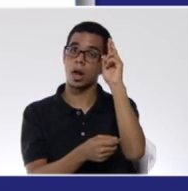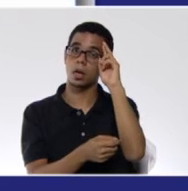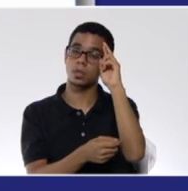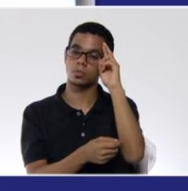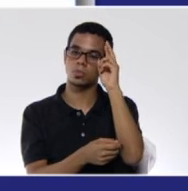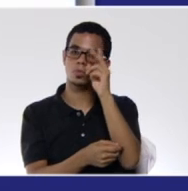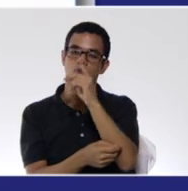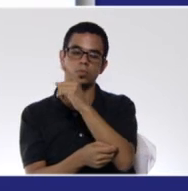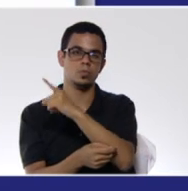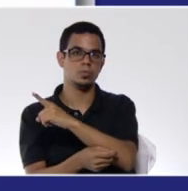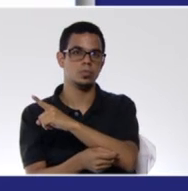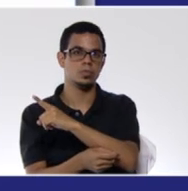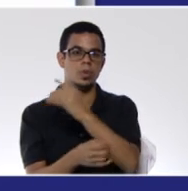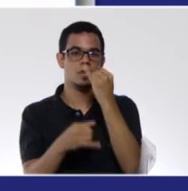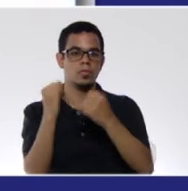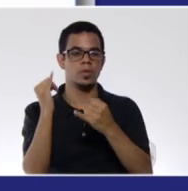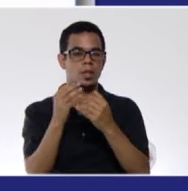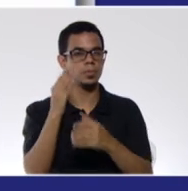queremos calcular.